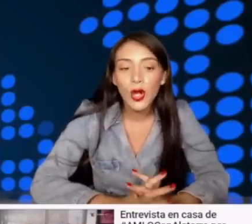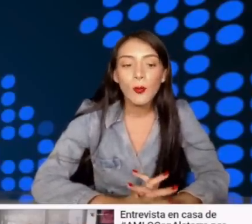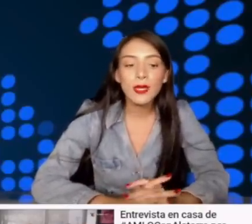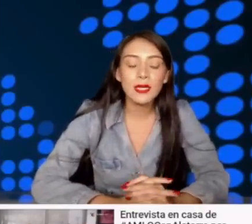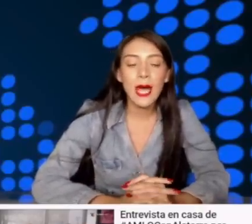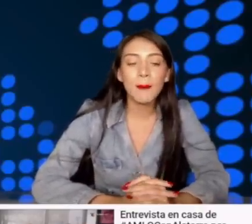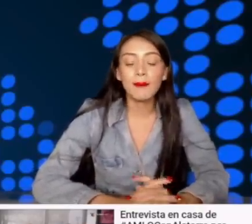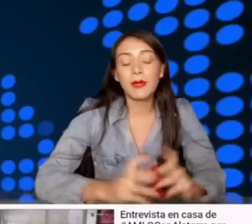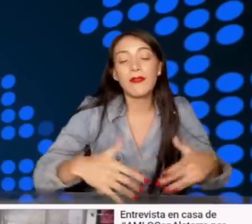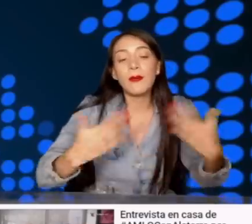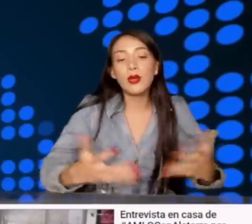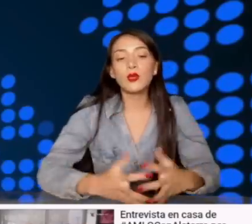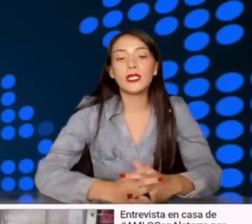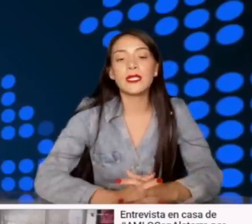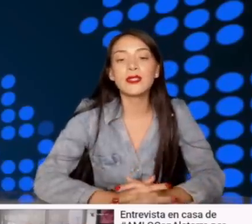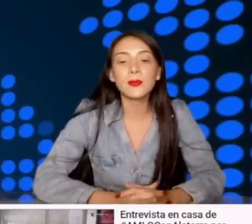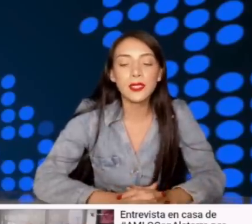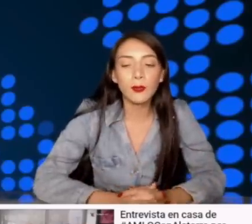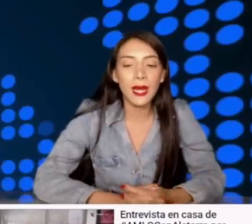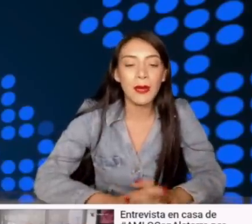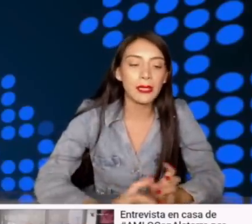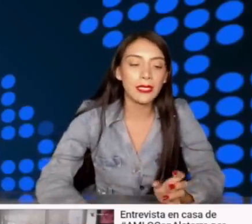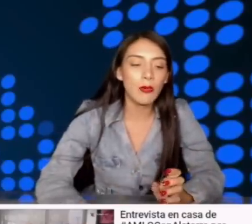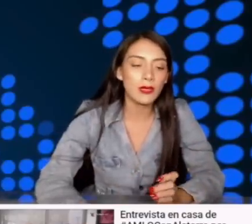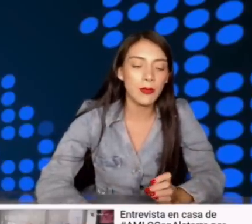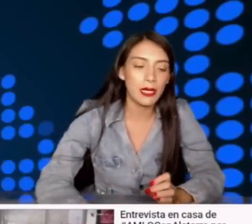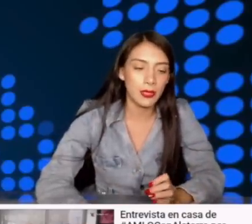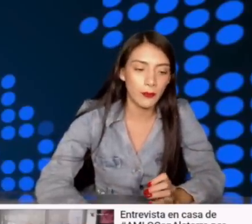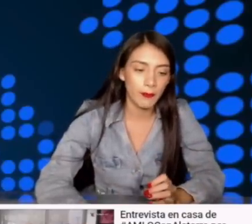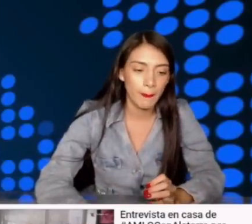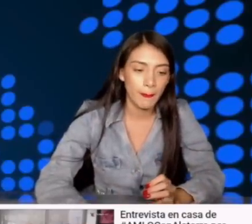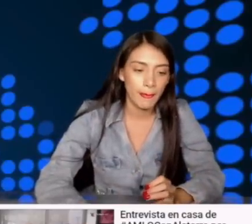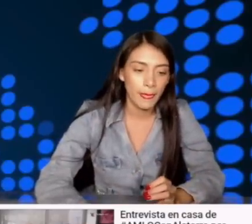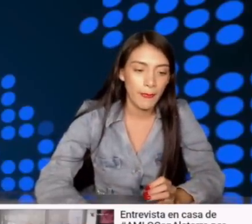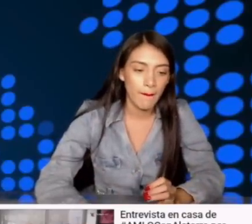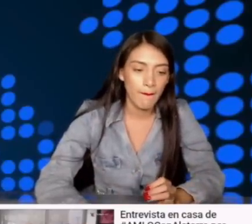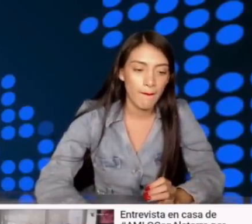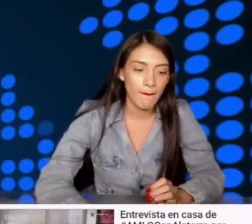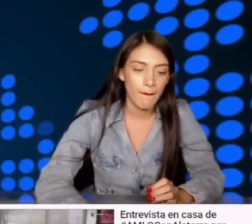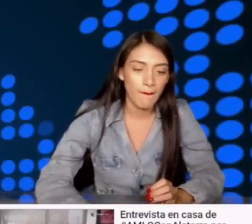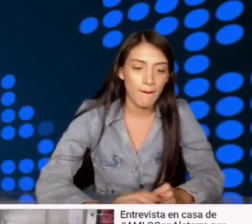ello, pues a favor utilizaron este proyecto para lavar dinero. Vamos a ver el video.